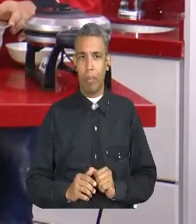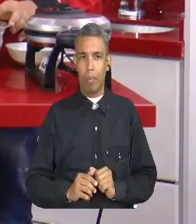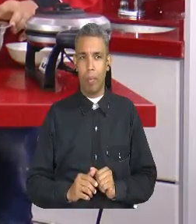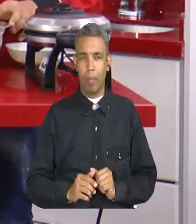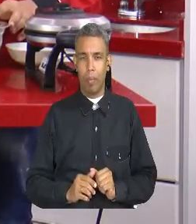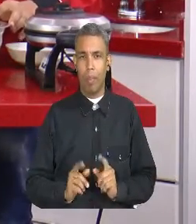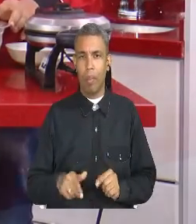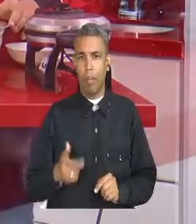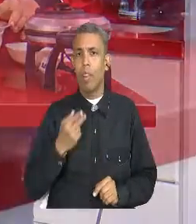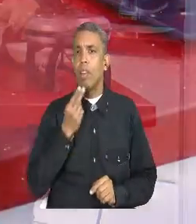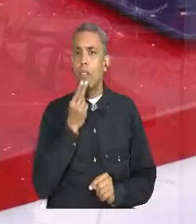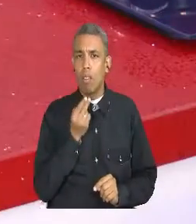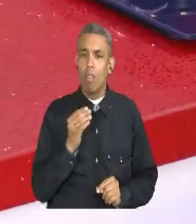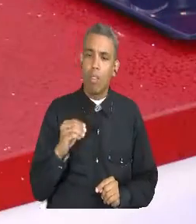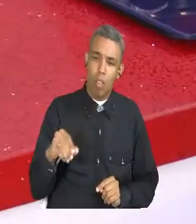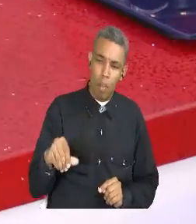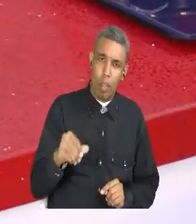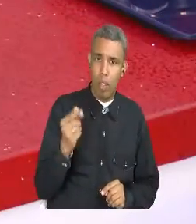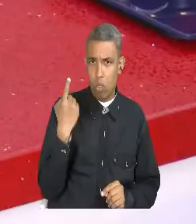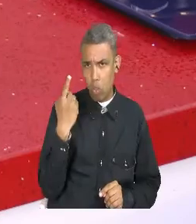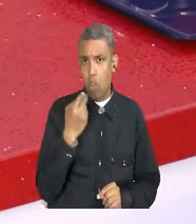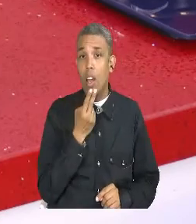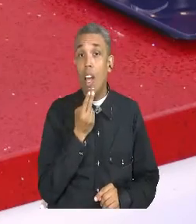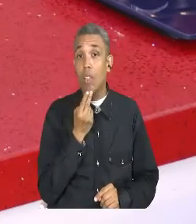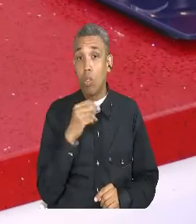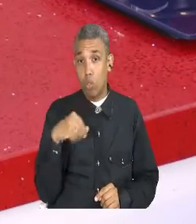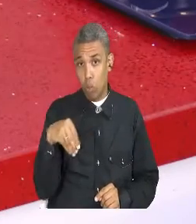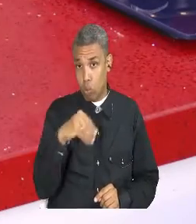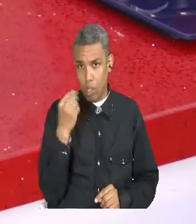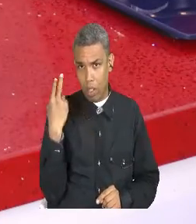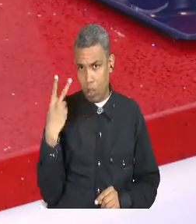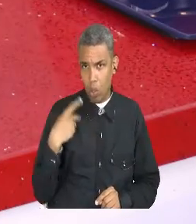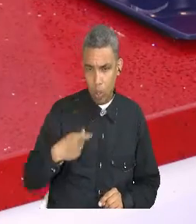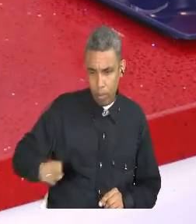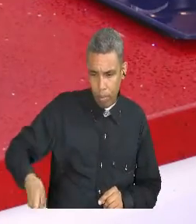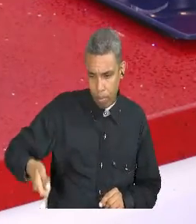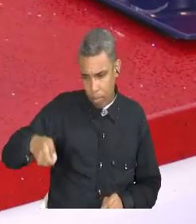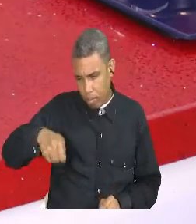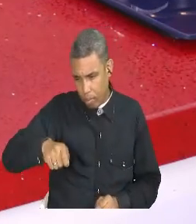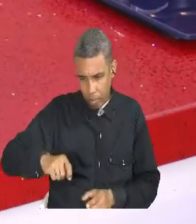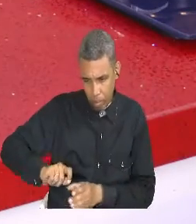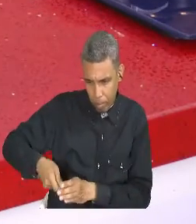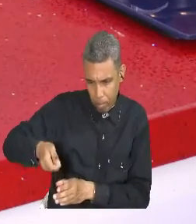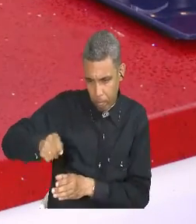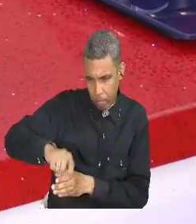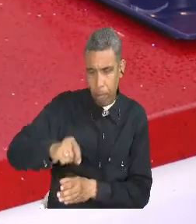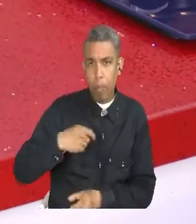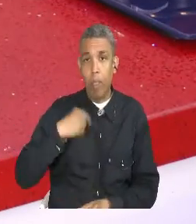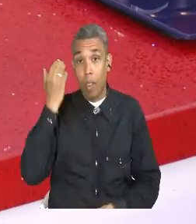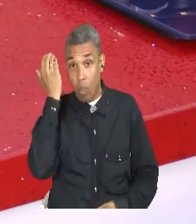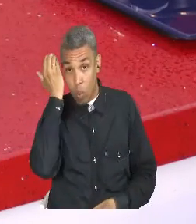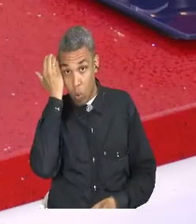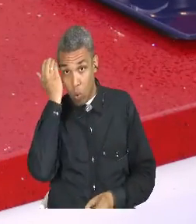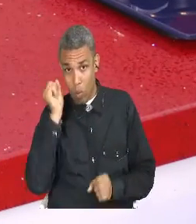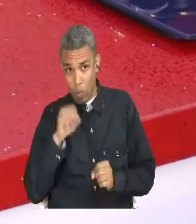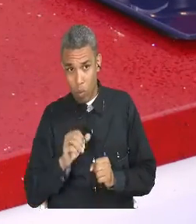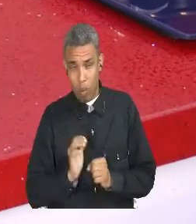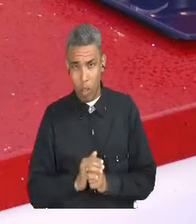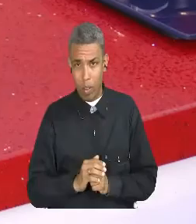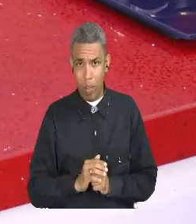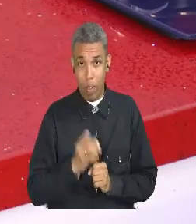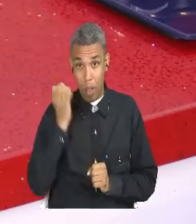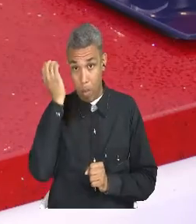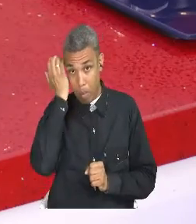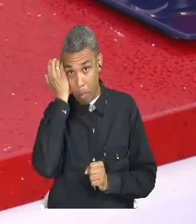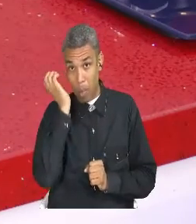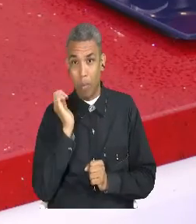dos cucharaditas de azúcar. Listo, entonces vamos aquí a empezar a mezclar, ¿sí? Podemos utilizar los huevos los podemos separar, llevar a punto de nieve las claras, pero en